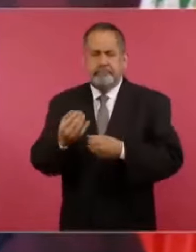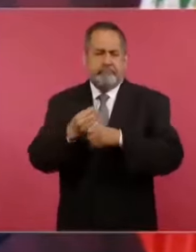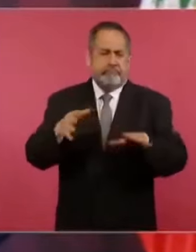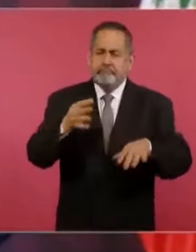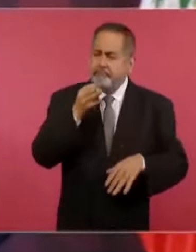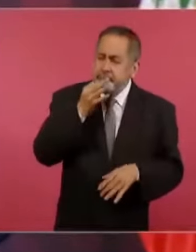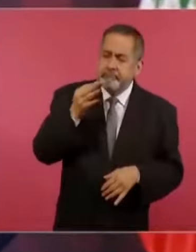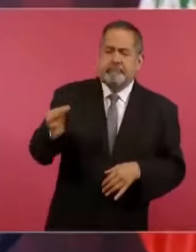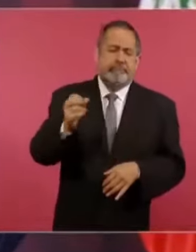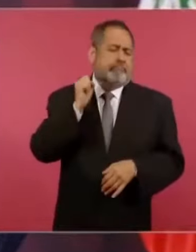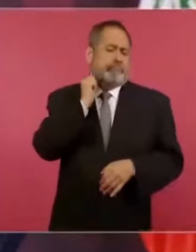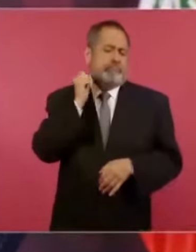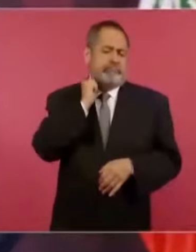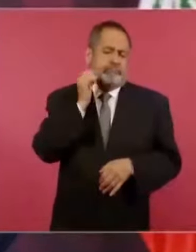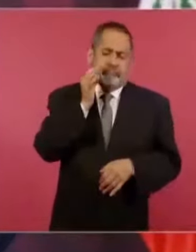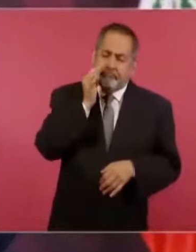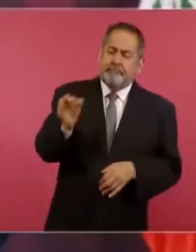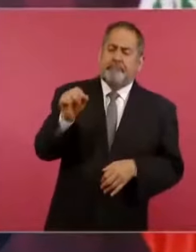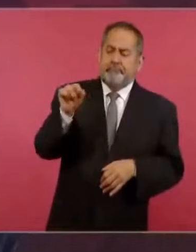Senado